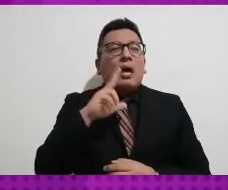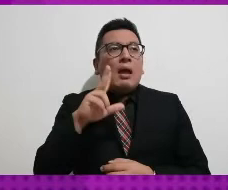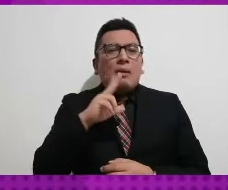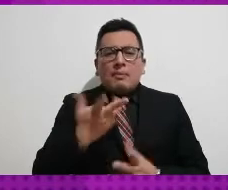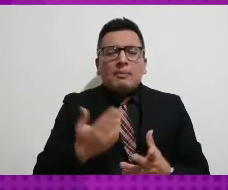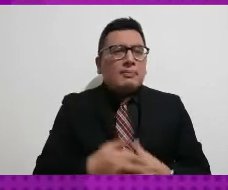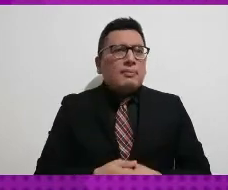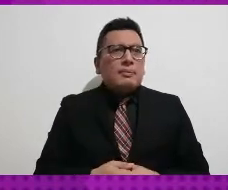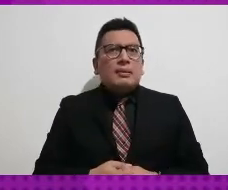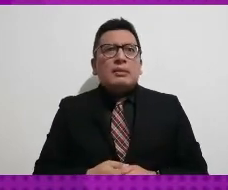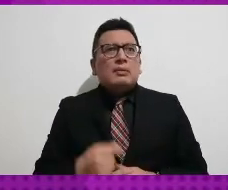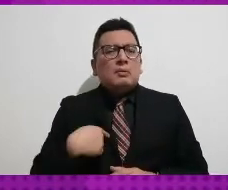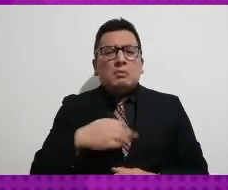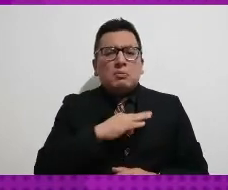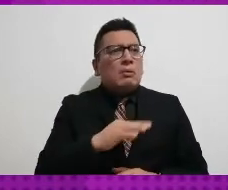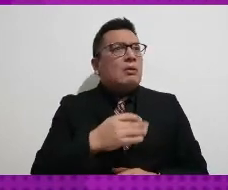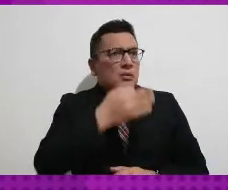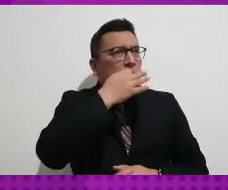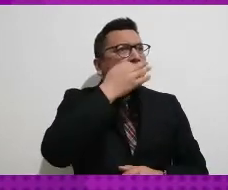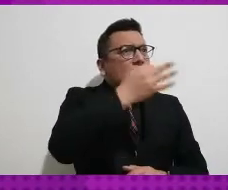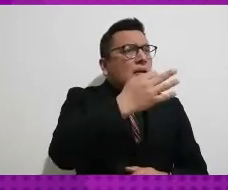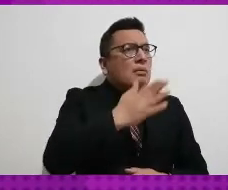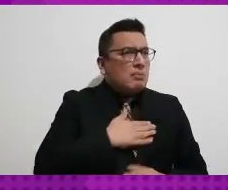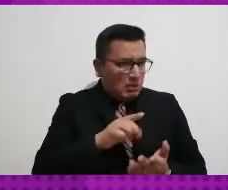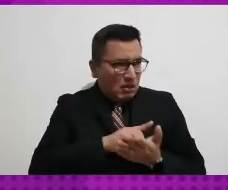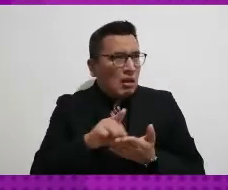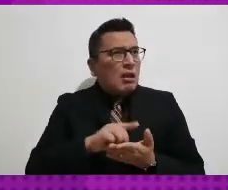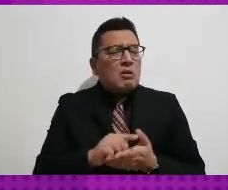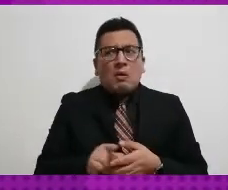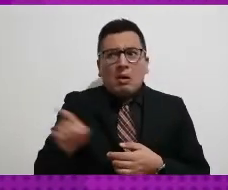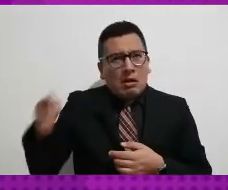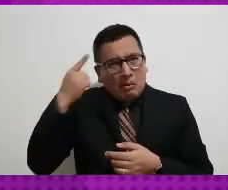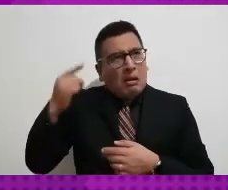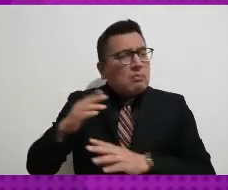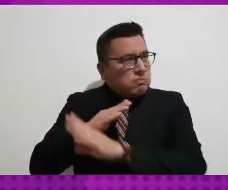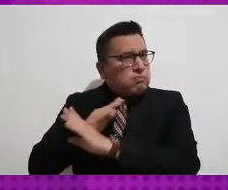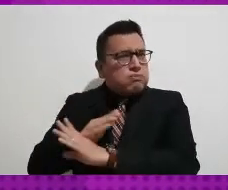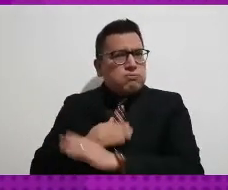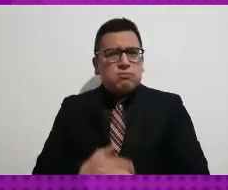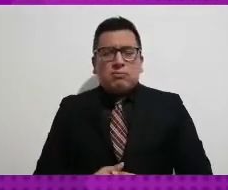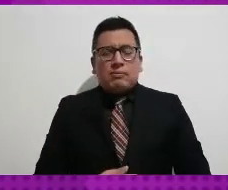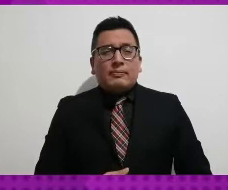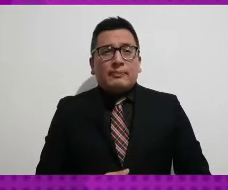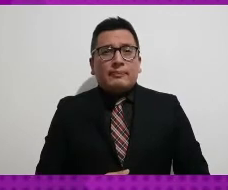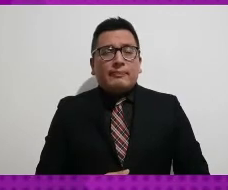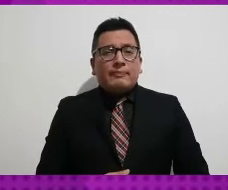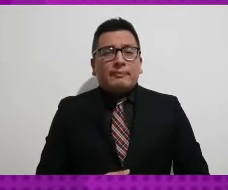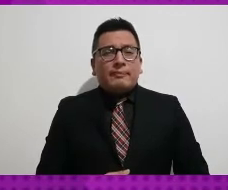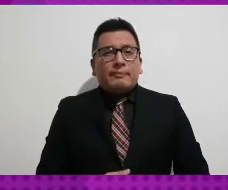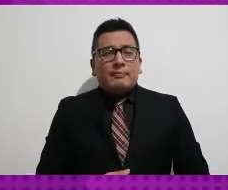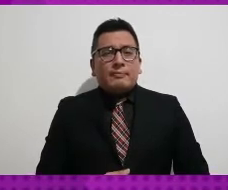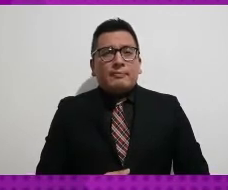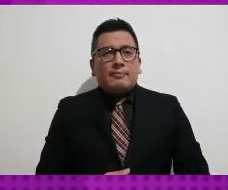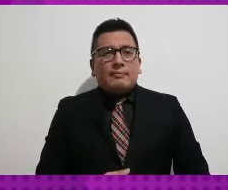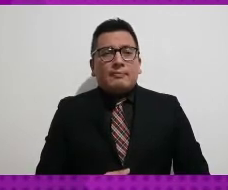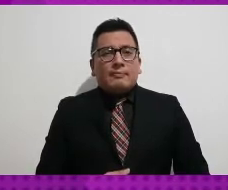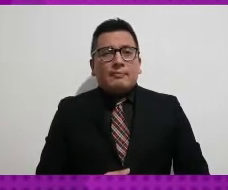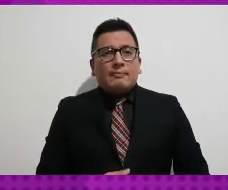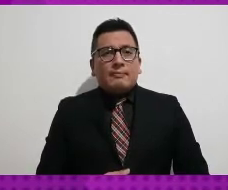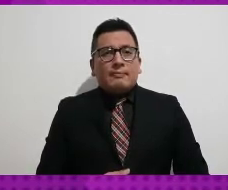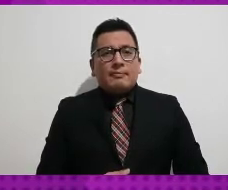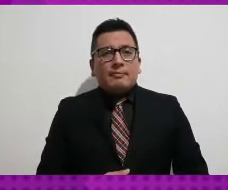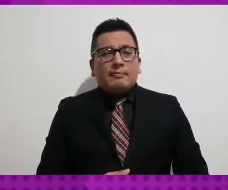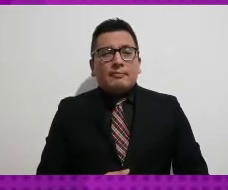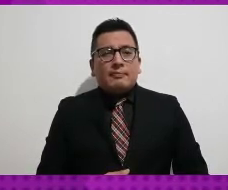o indagar dónde podemos ejercitar nuestro derecho a algo para oponernos a este tratamiento, es decir, para oponernos a que se nos